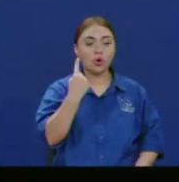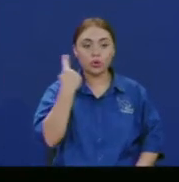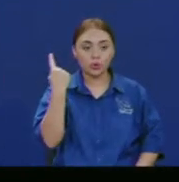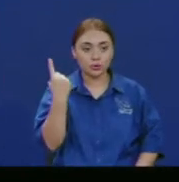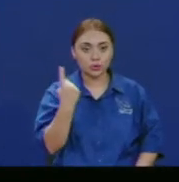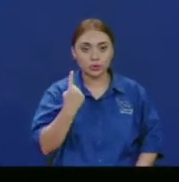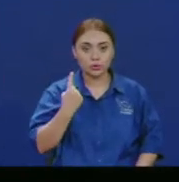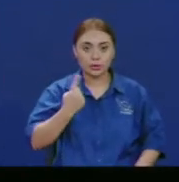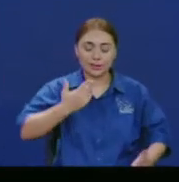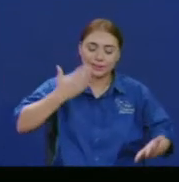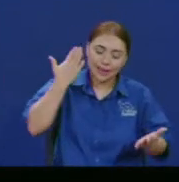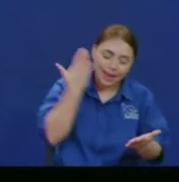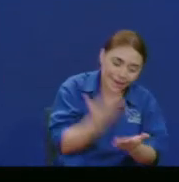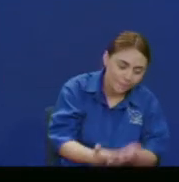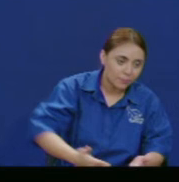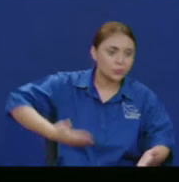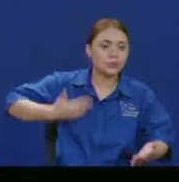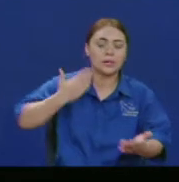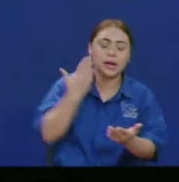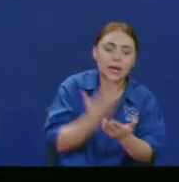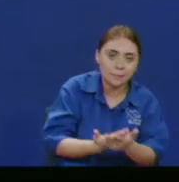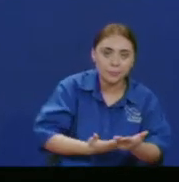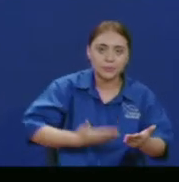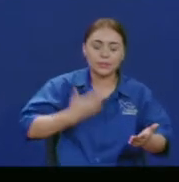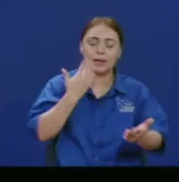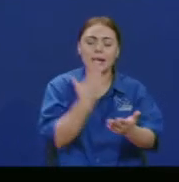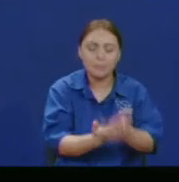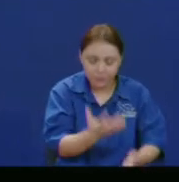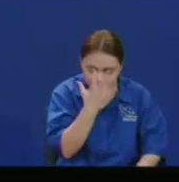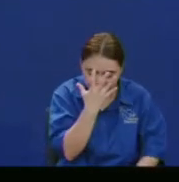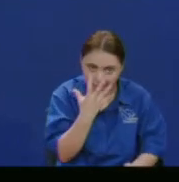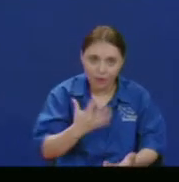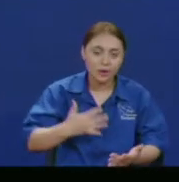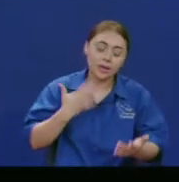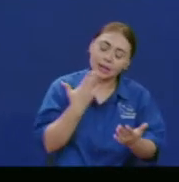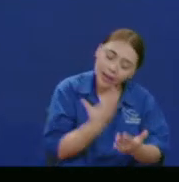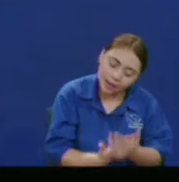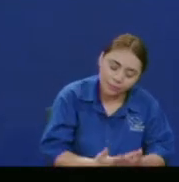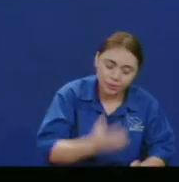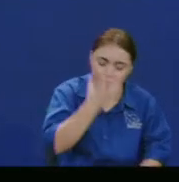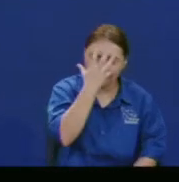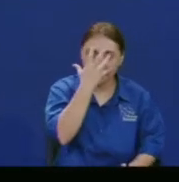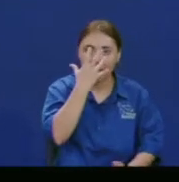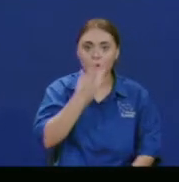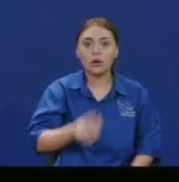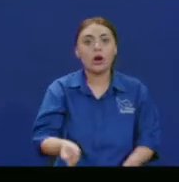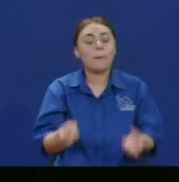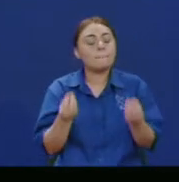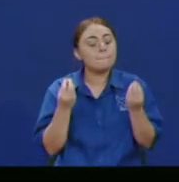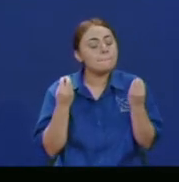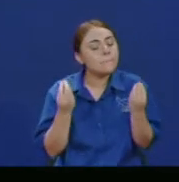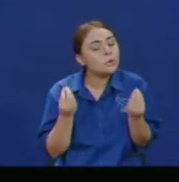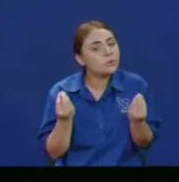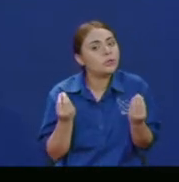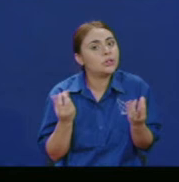veces. Yo no, hermano Sergio, a mí no me van a... Yo no lo estoy alegando, es Santiago el que lo dijo.